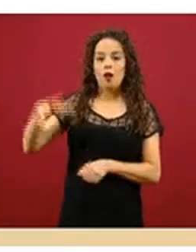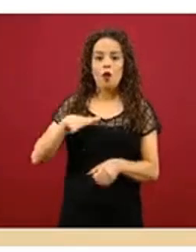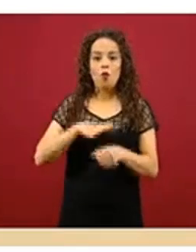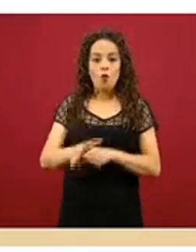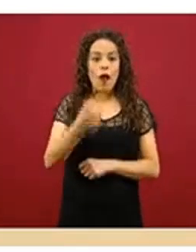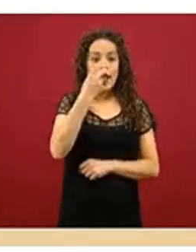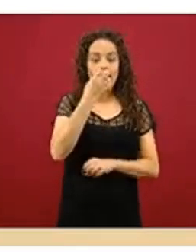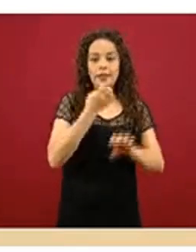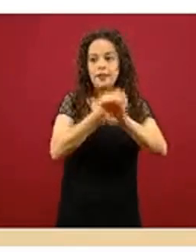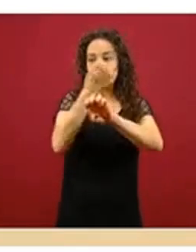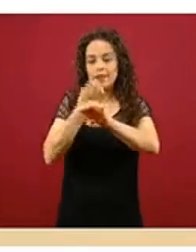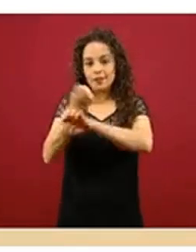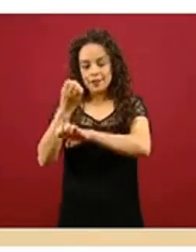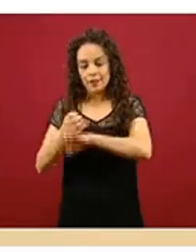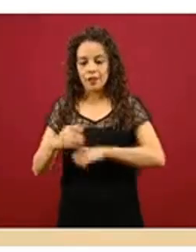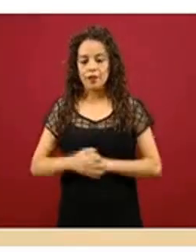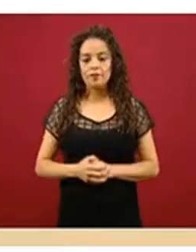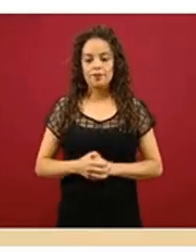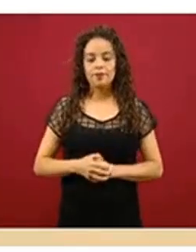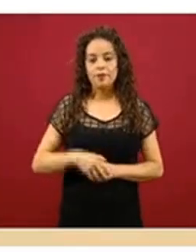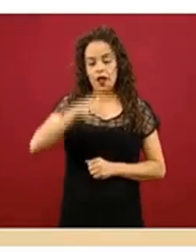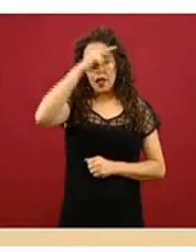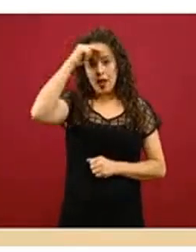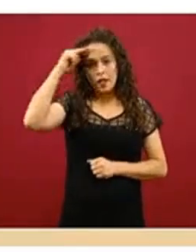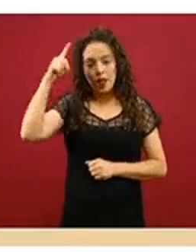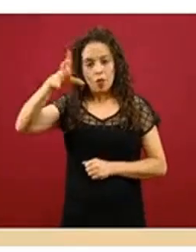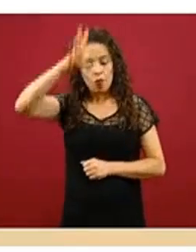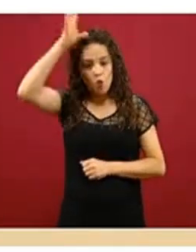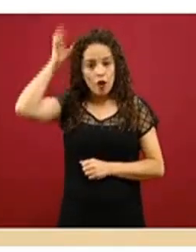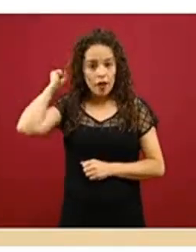de estos estados. Nayarit, Morelos,